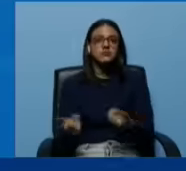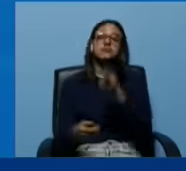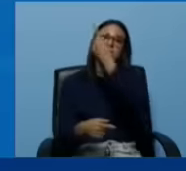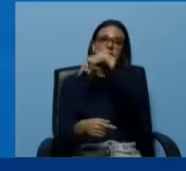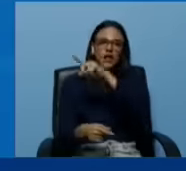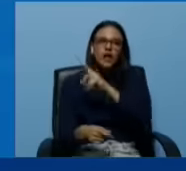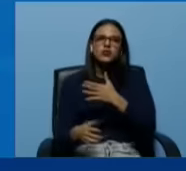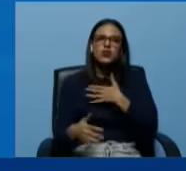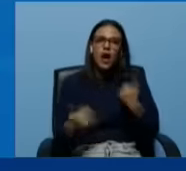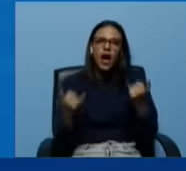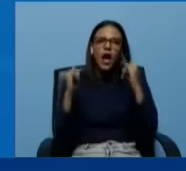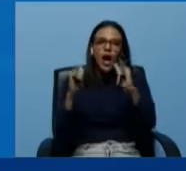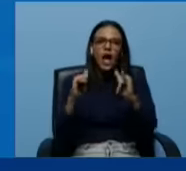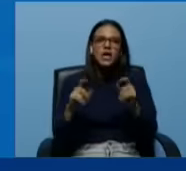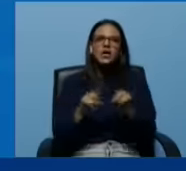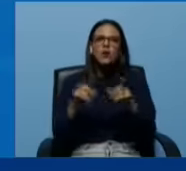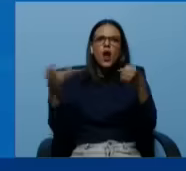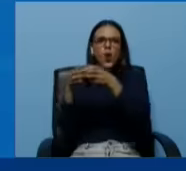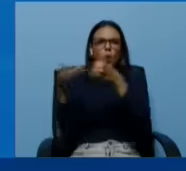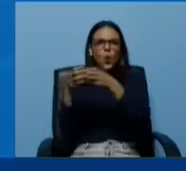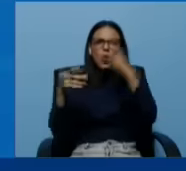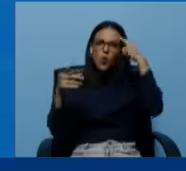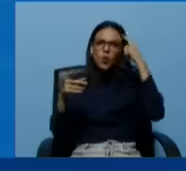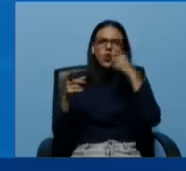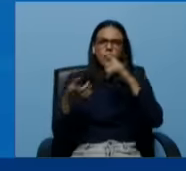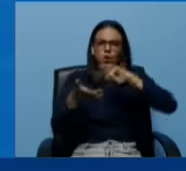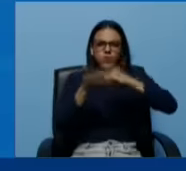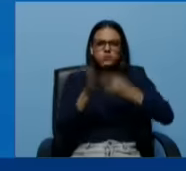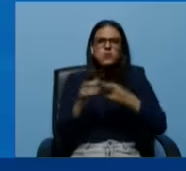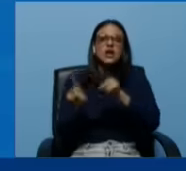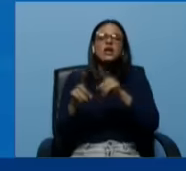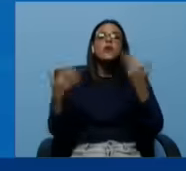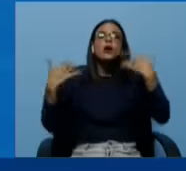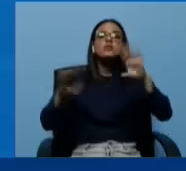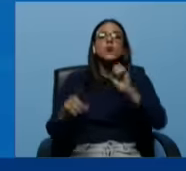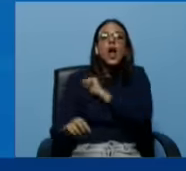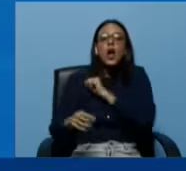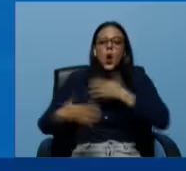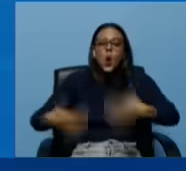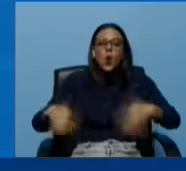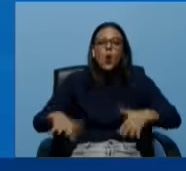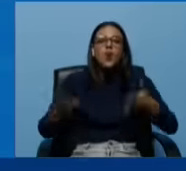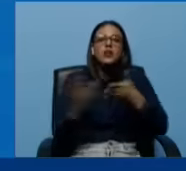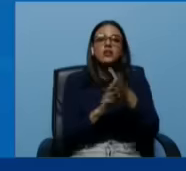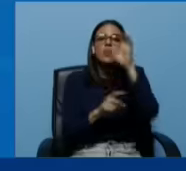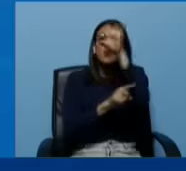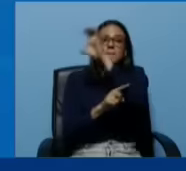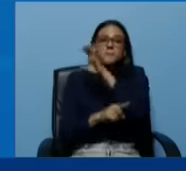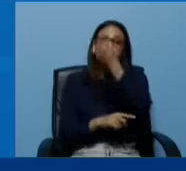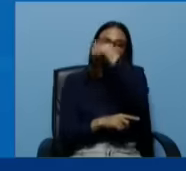adelante un grupo de cobardes, países de la derecha,